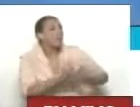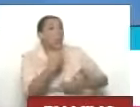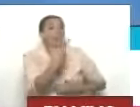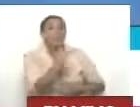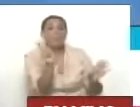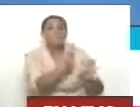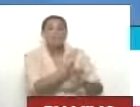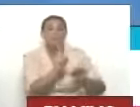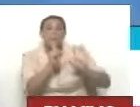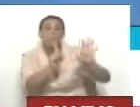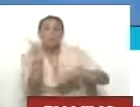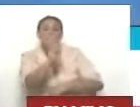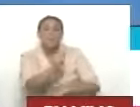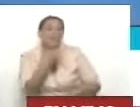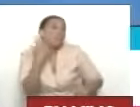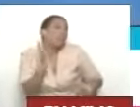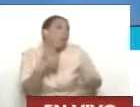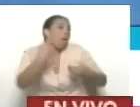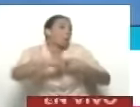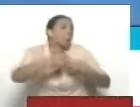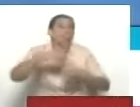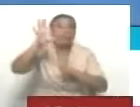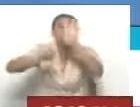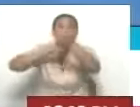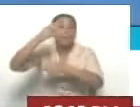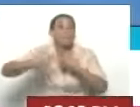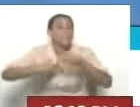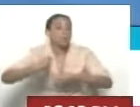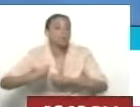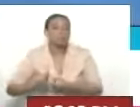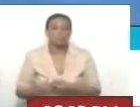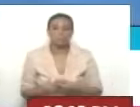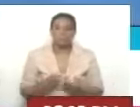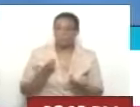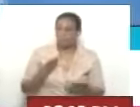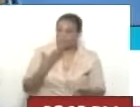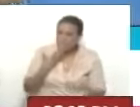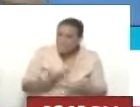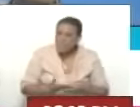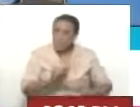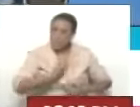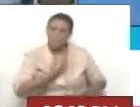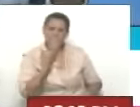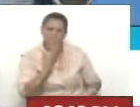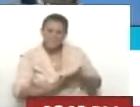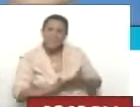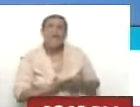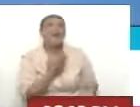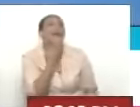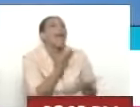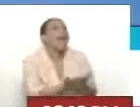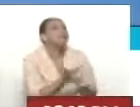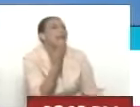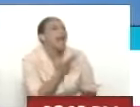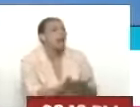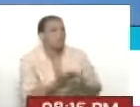6 meses, para ver si puedes conseguir inversión para producir y vender. Gracias, gracias, hay que decirle,